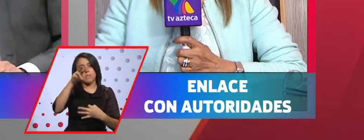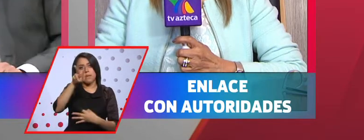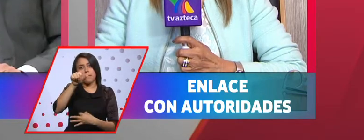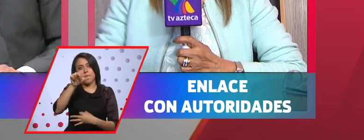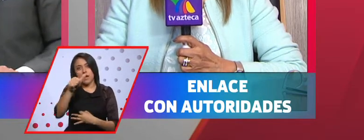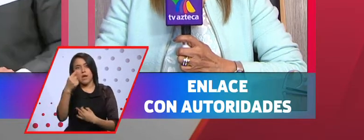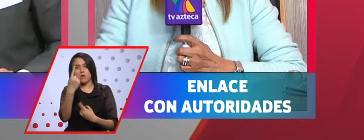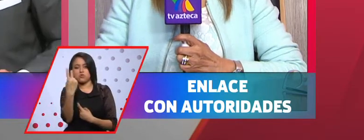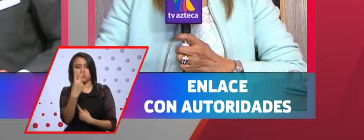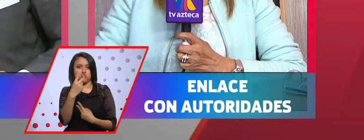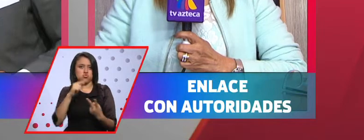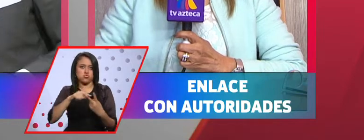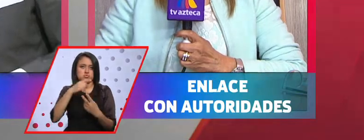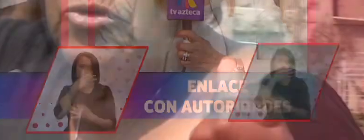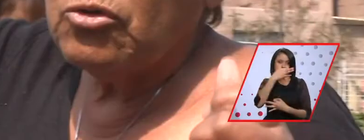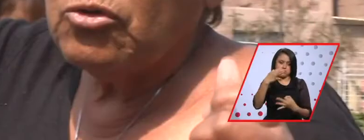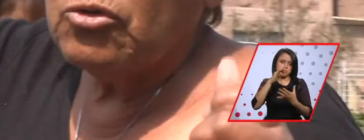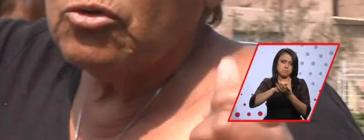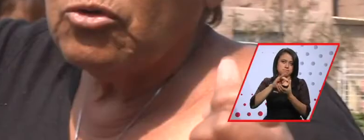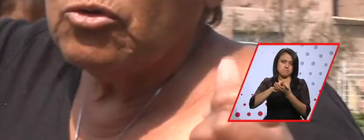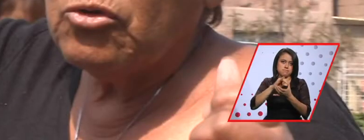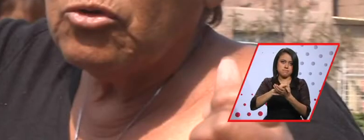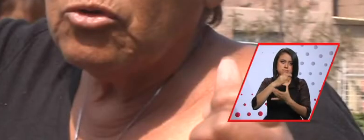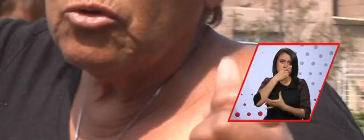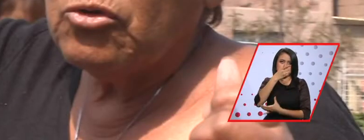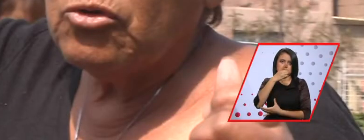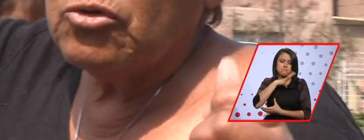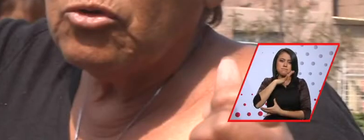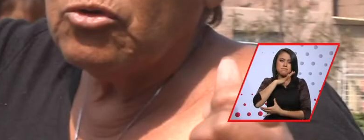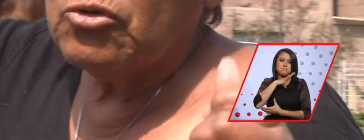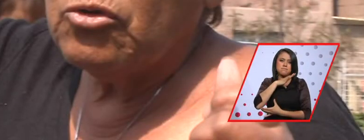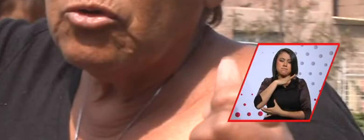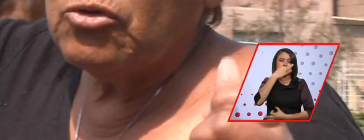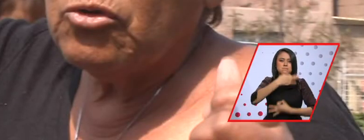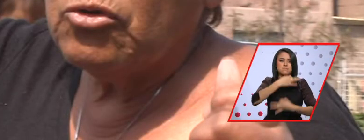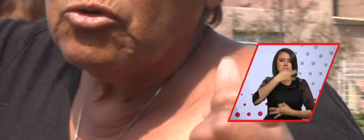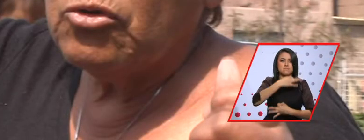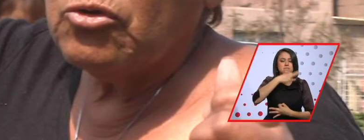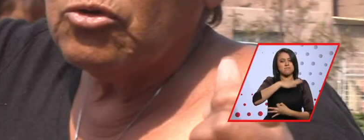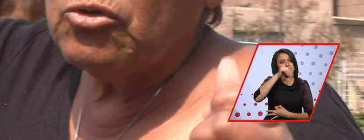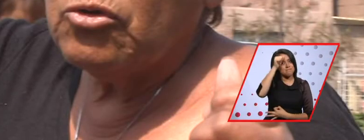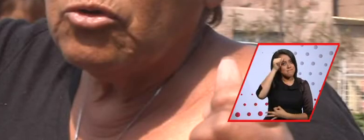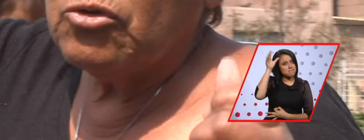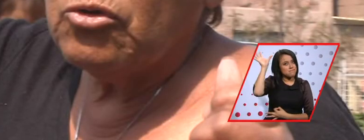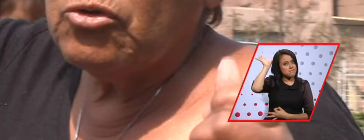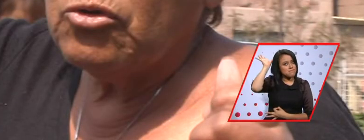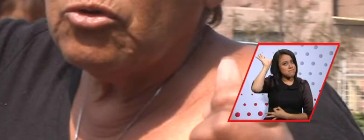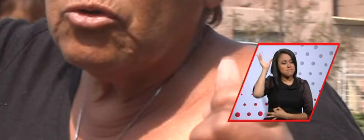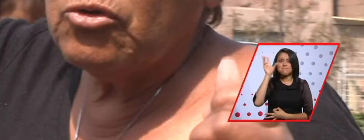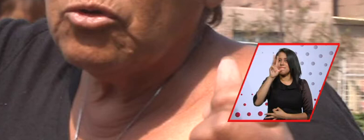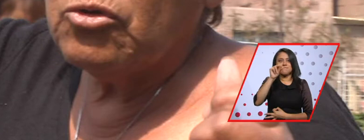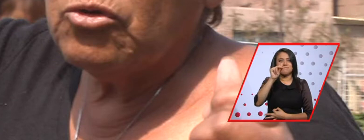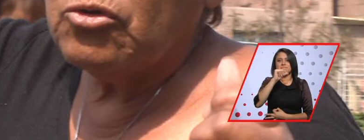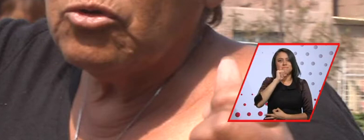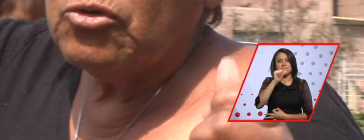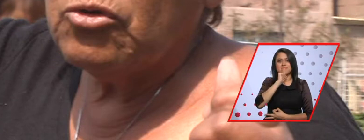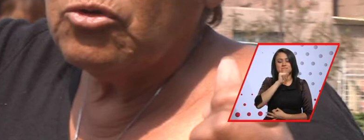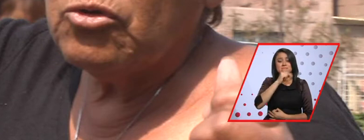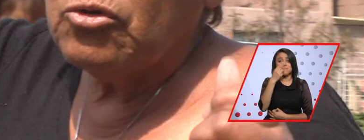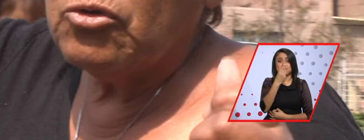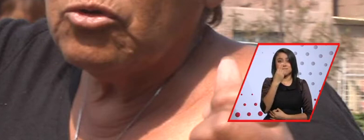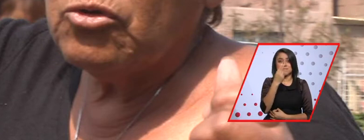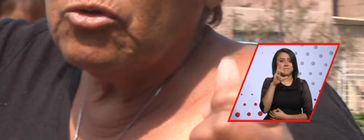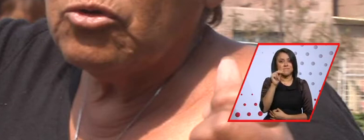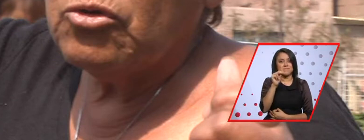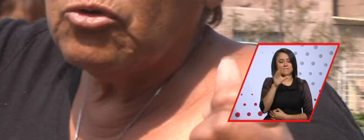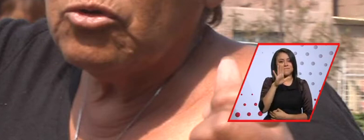Vaca, a ambos, a los señores, que el jurídico de Azteca, Rosa Córdoba López, no necesitó, después de la entrevista que